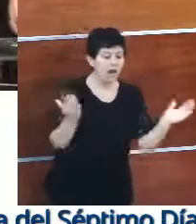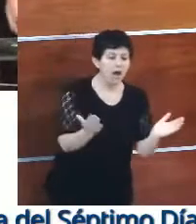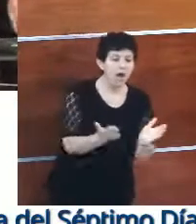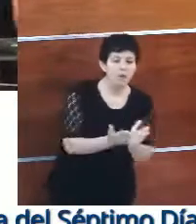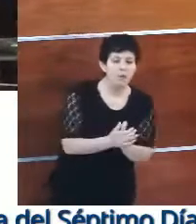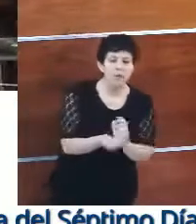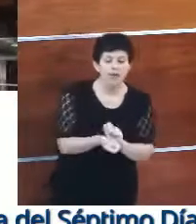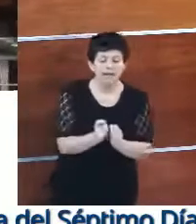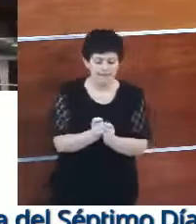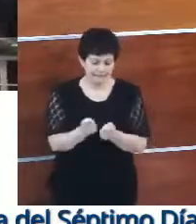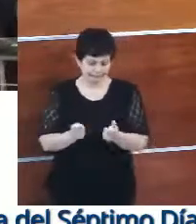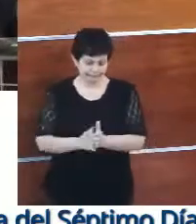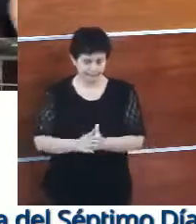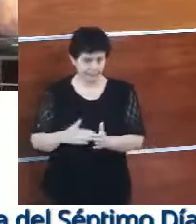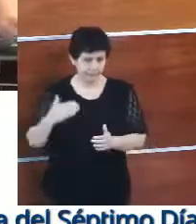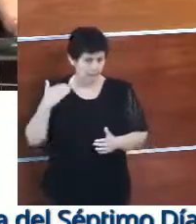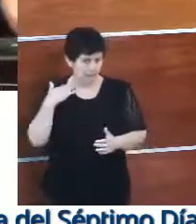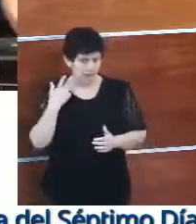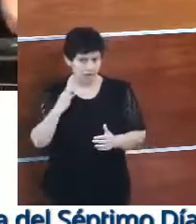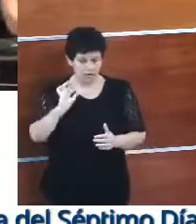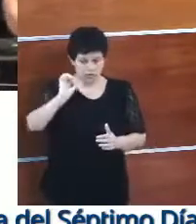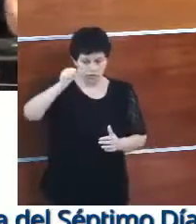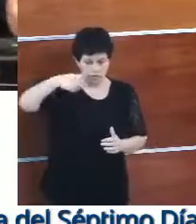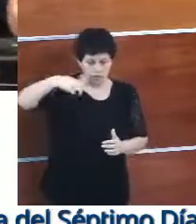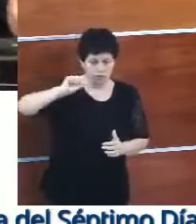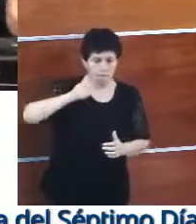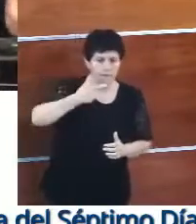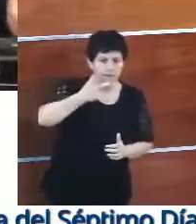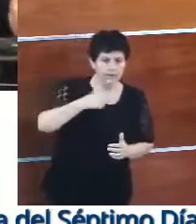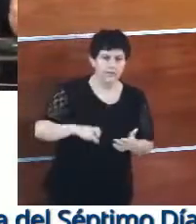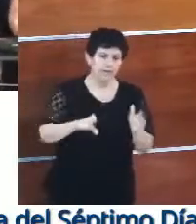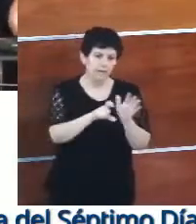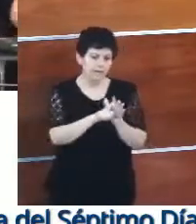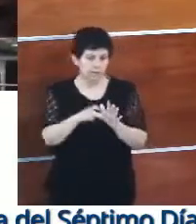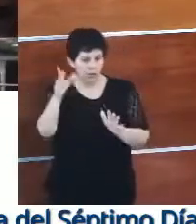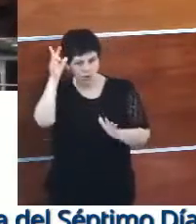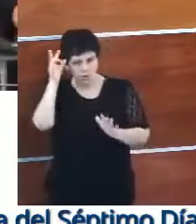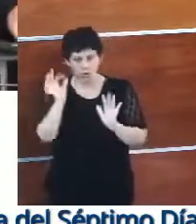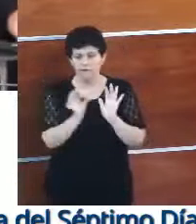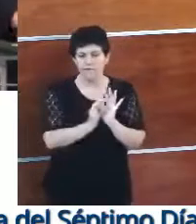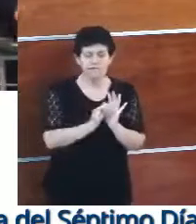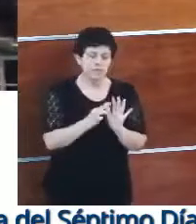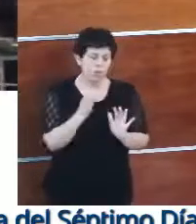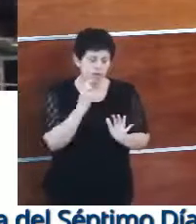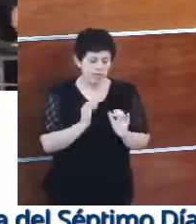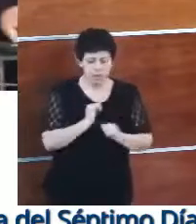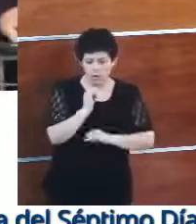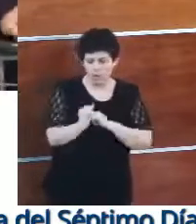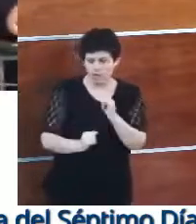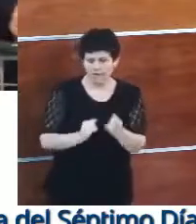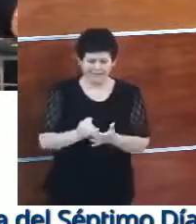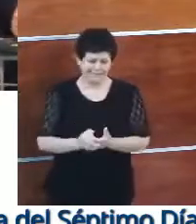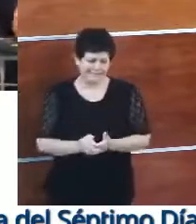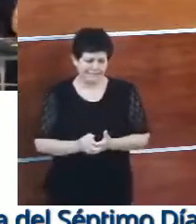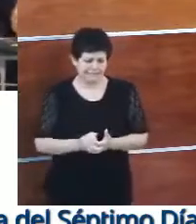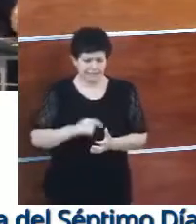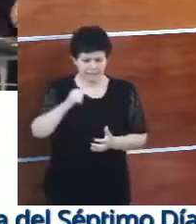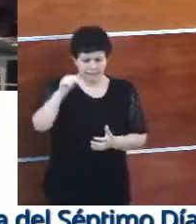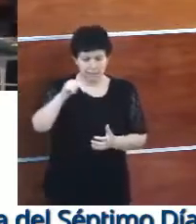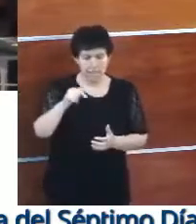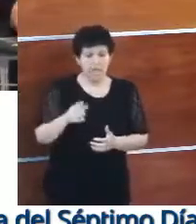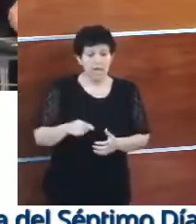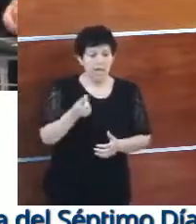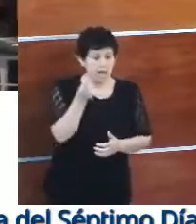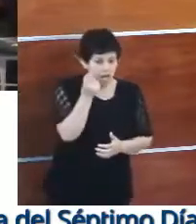con ustedes Romanos capítulo 8, verso 19. Fíjense cómo sufre, dice el apóstol Pablo, no solamente el hombre,